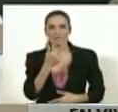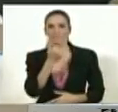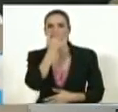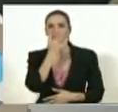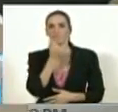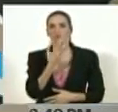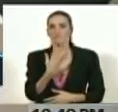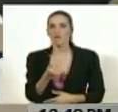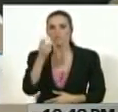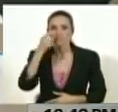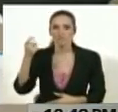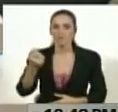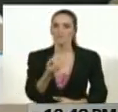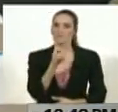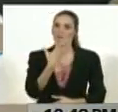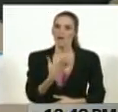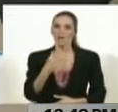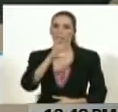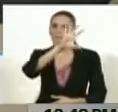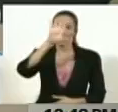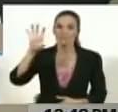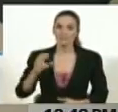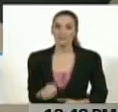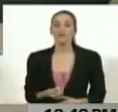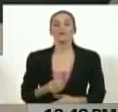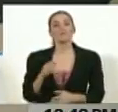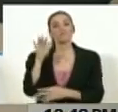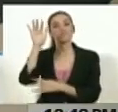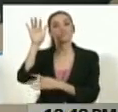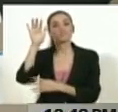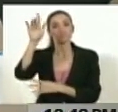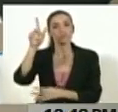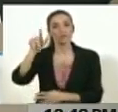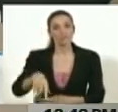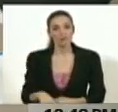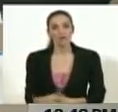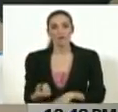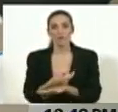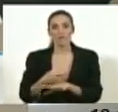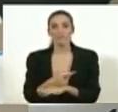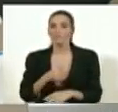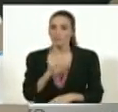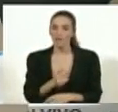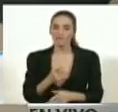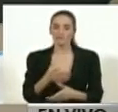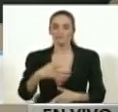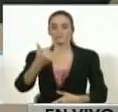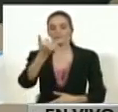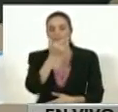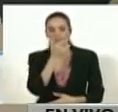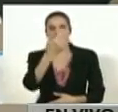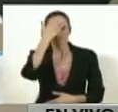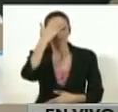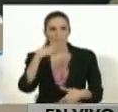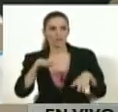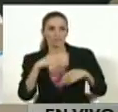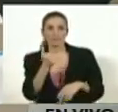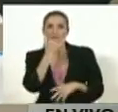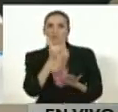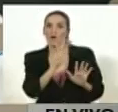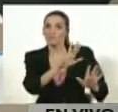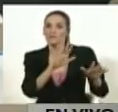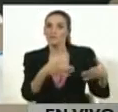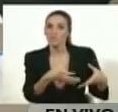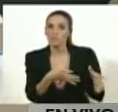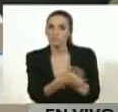bien de sus pueblos por el bien de sus países por el devenir incluso de sus gobiernos deben rectificar pero también